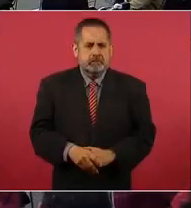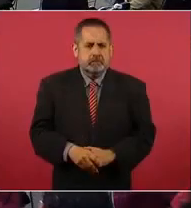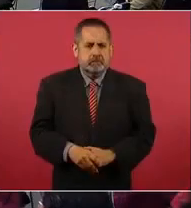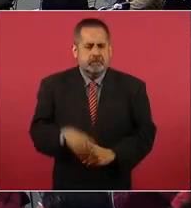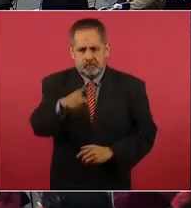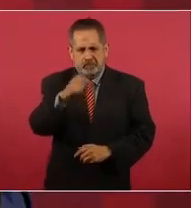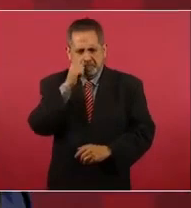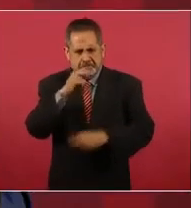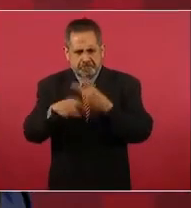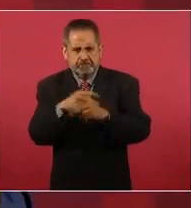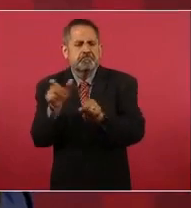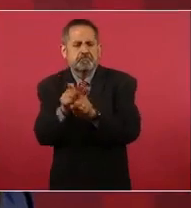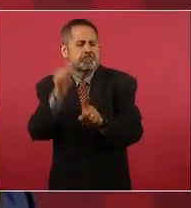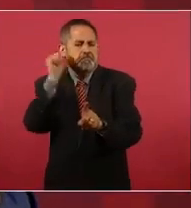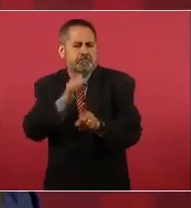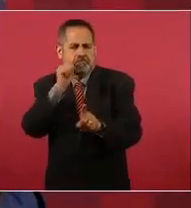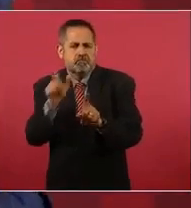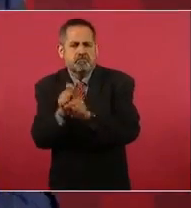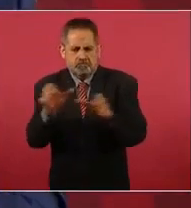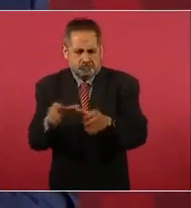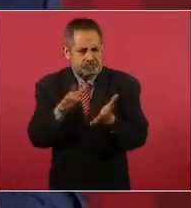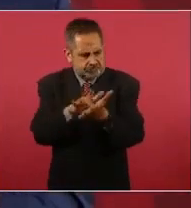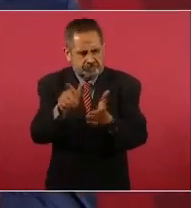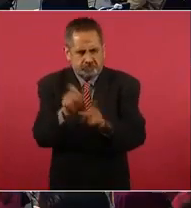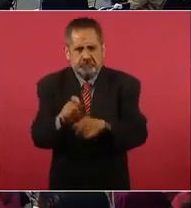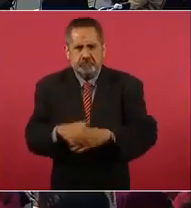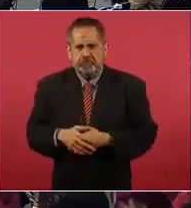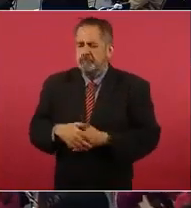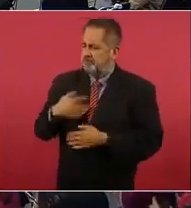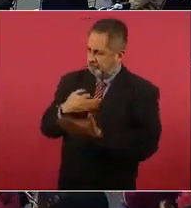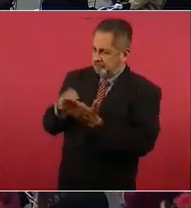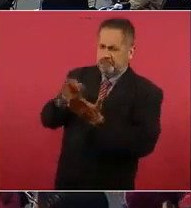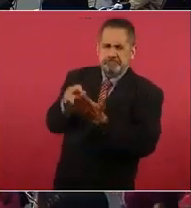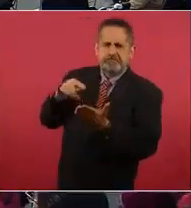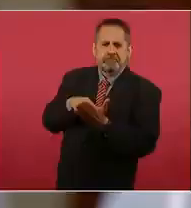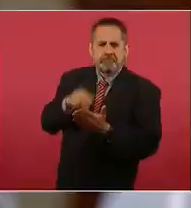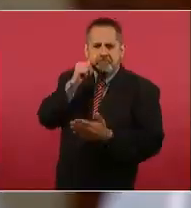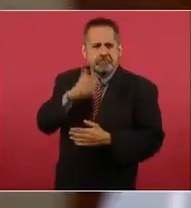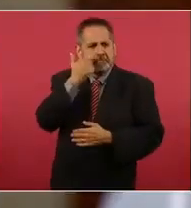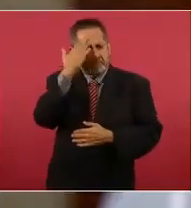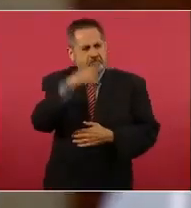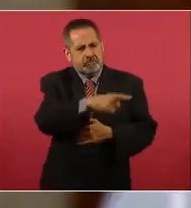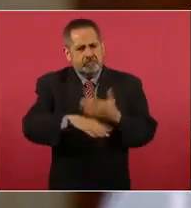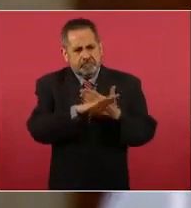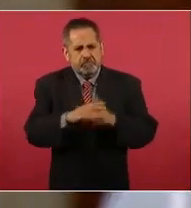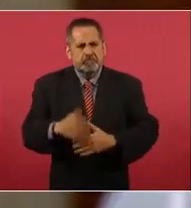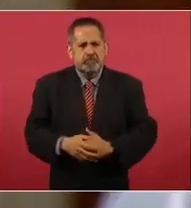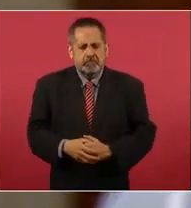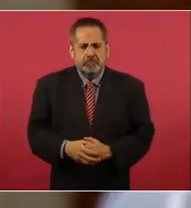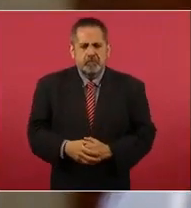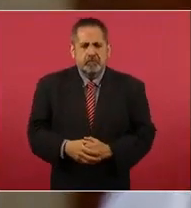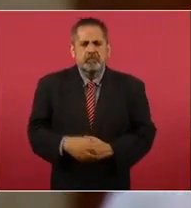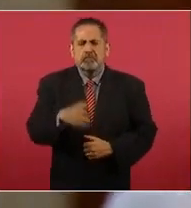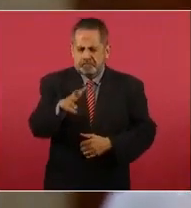Vas a tener siempre la Gracias, presidente, y estoy firme. Sí. Estoy firme y valiente. Sí. Quiero saber quiénes son estos agresores. Sí, sí, y